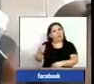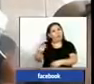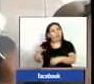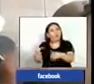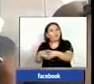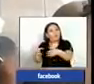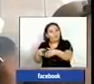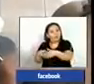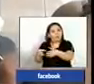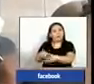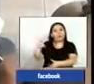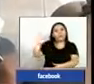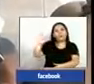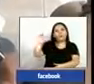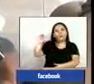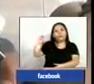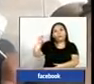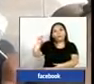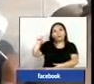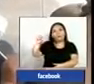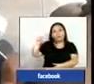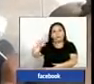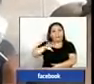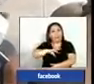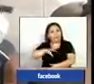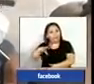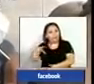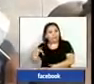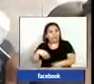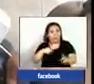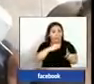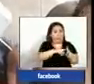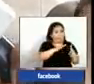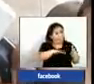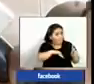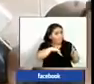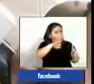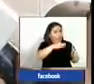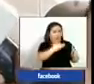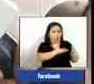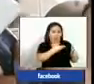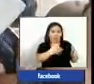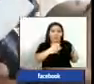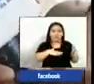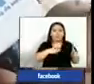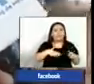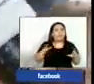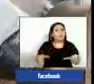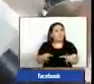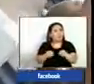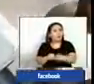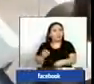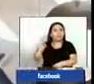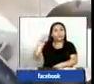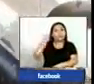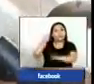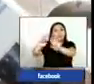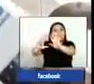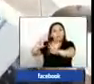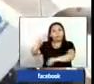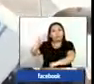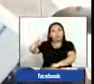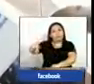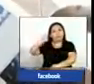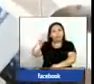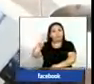Familia Foso Familia. El incremento patrimonial no justificado asciende a la cantidad de 282